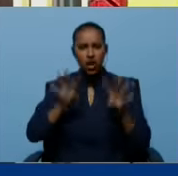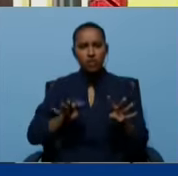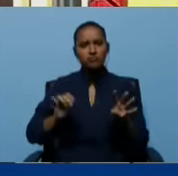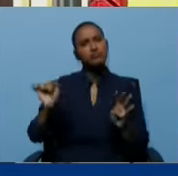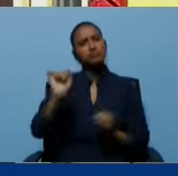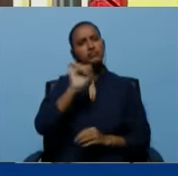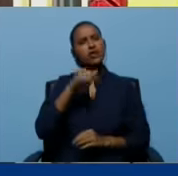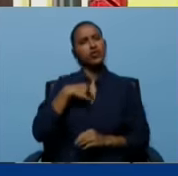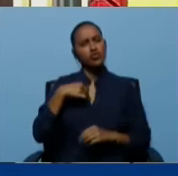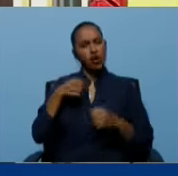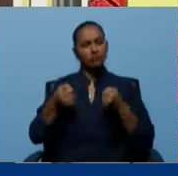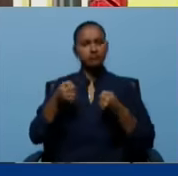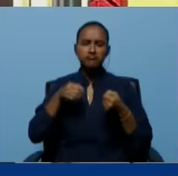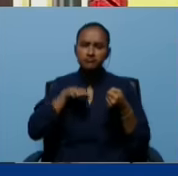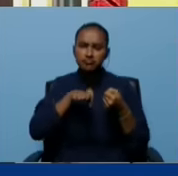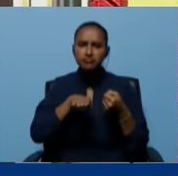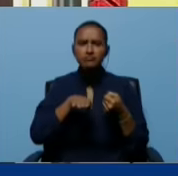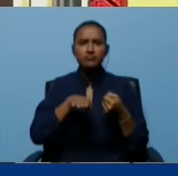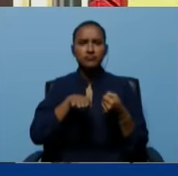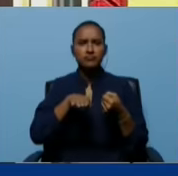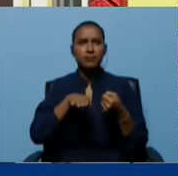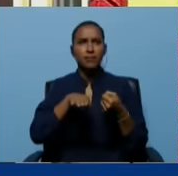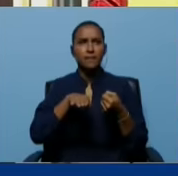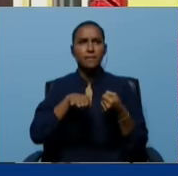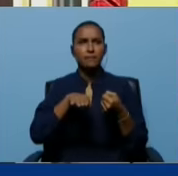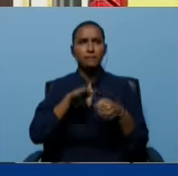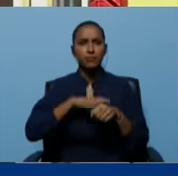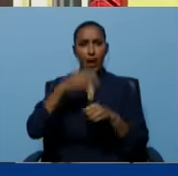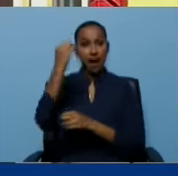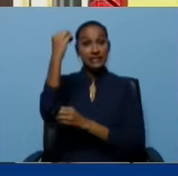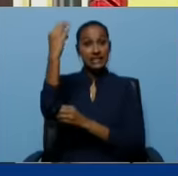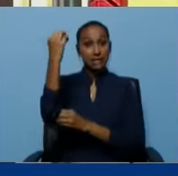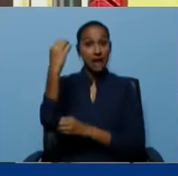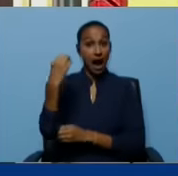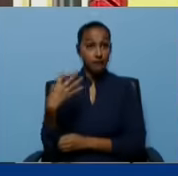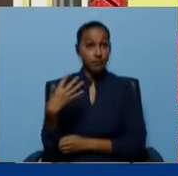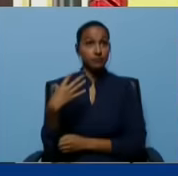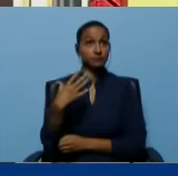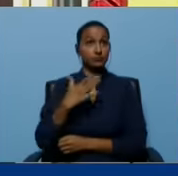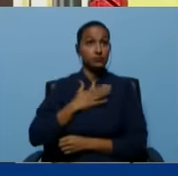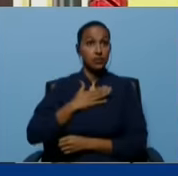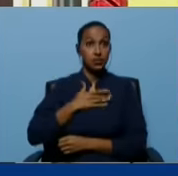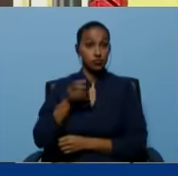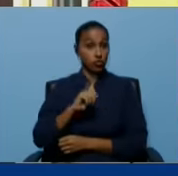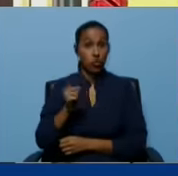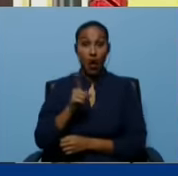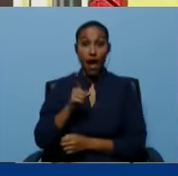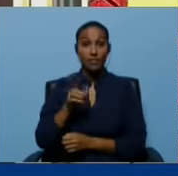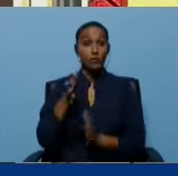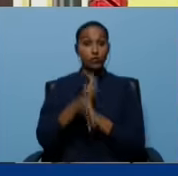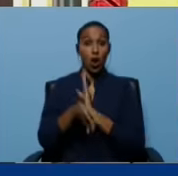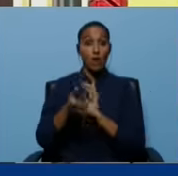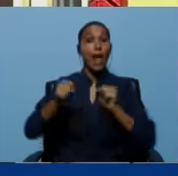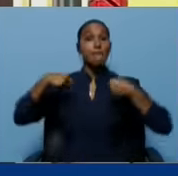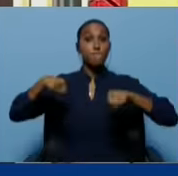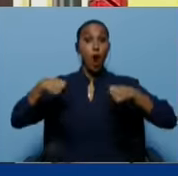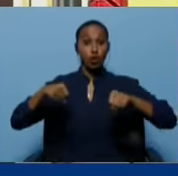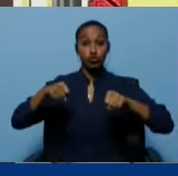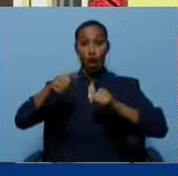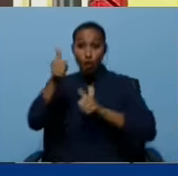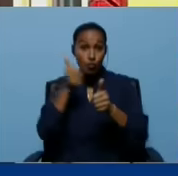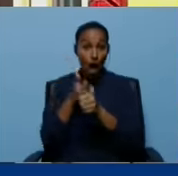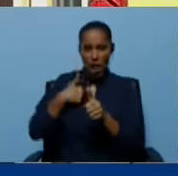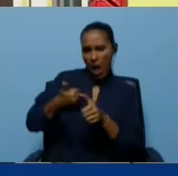Me paré en Crema Paraíso porque estaba el semáforo. Yo no ando trancando semáforos ni con caravanas ni nada de eso.